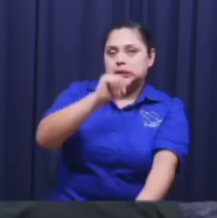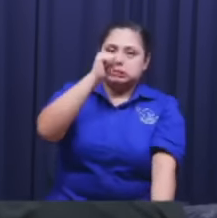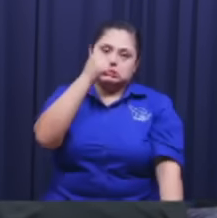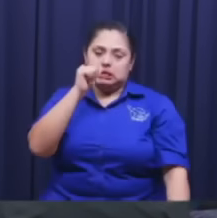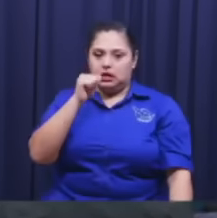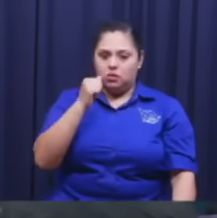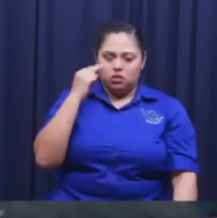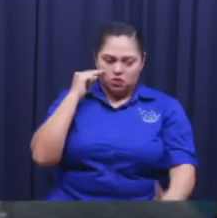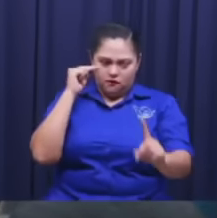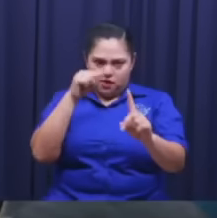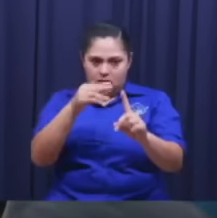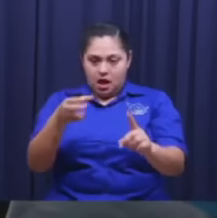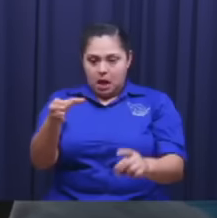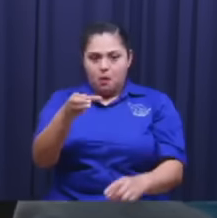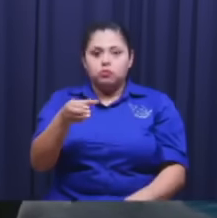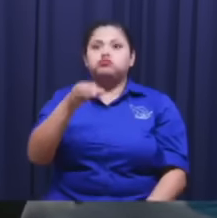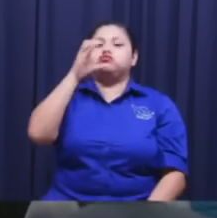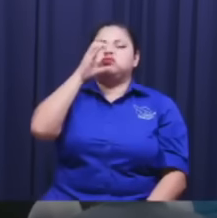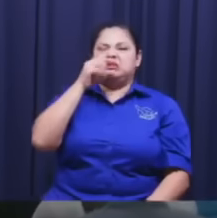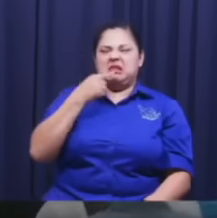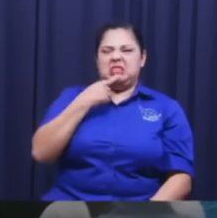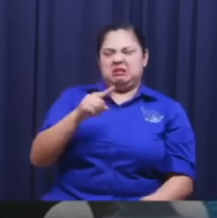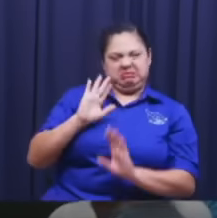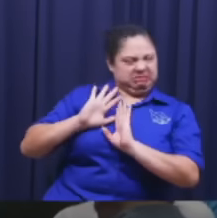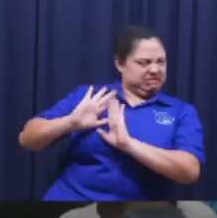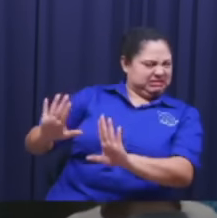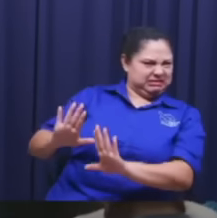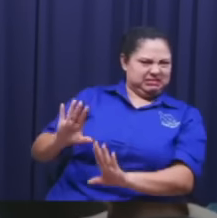diga, guácala, chis.